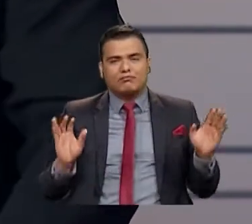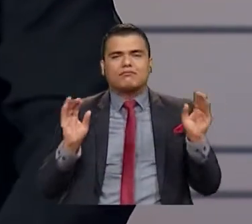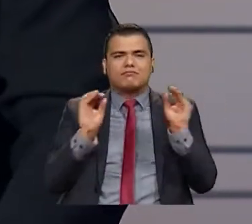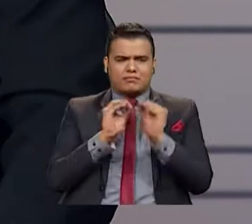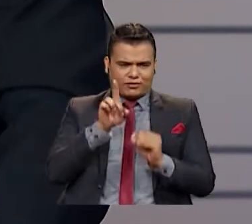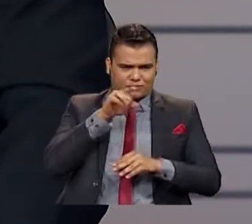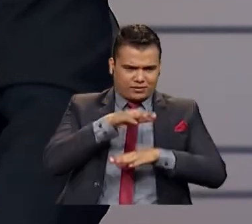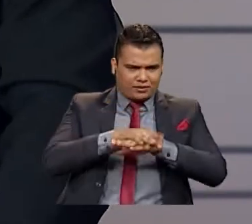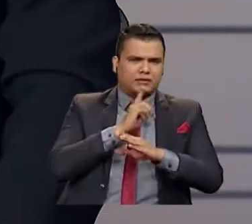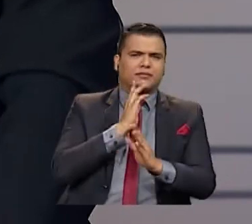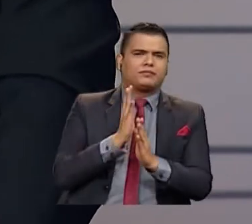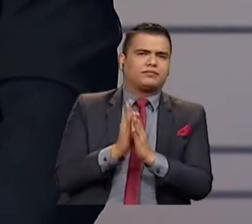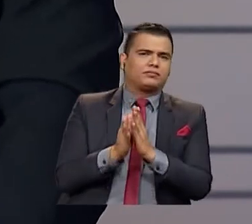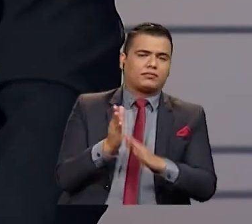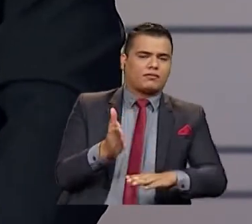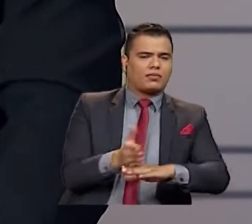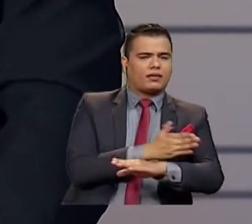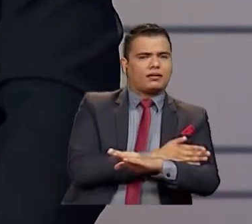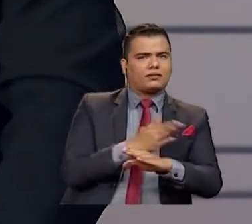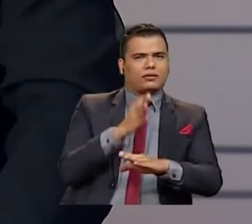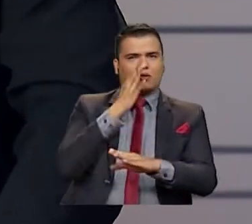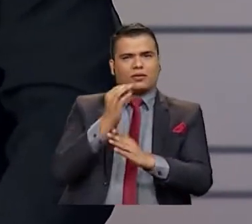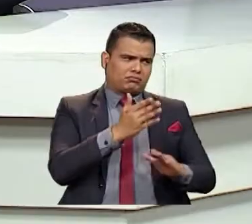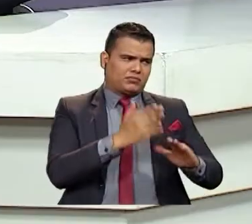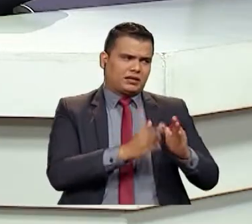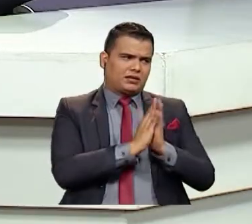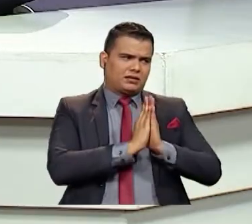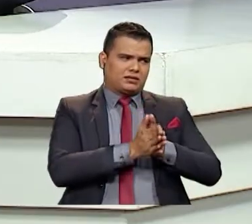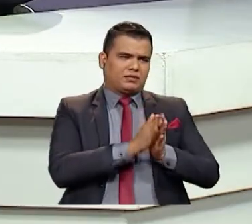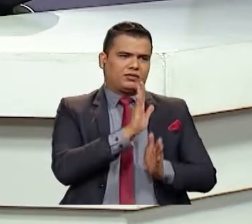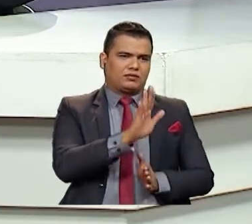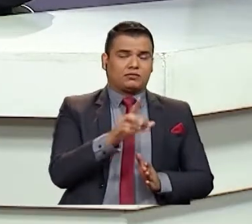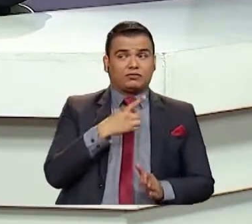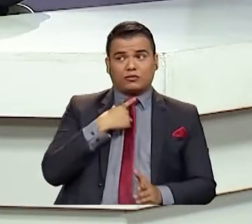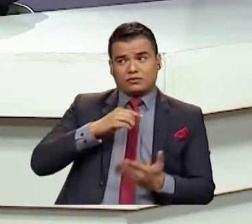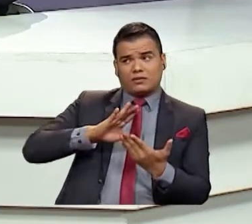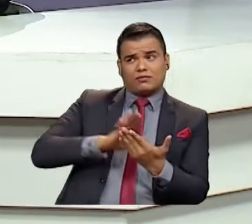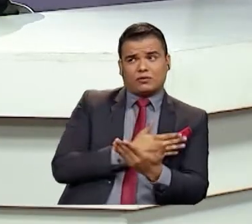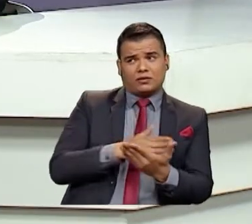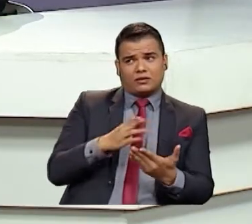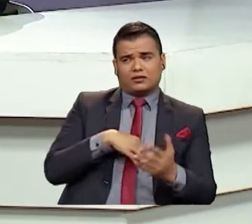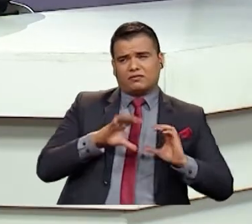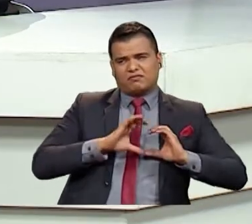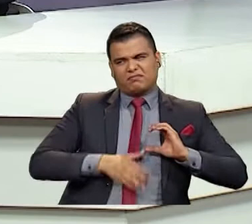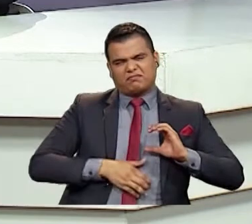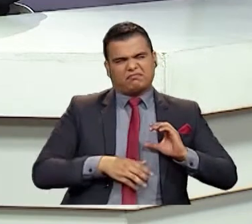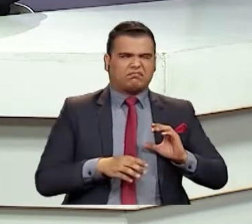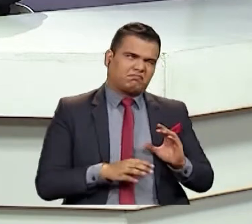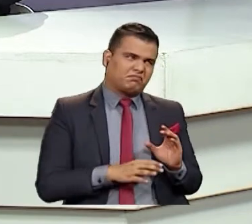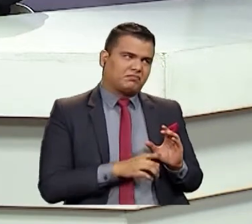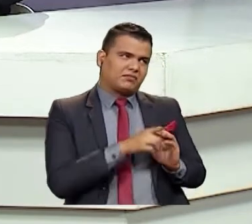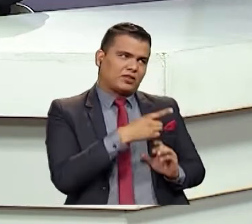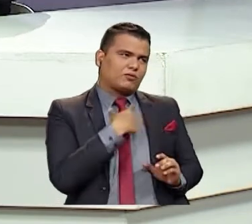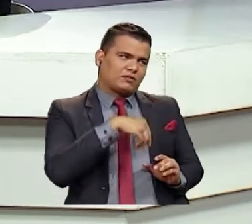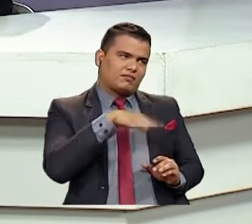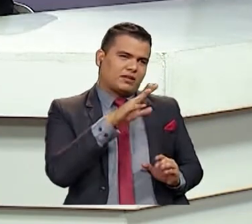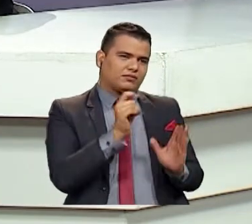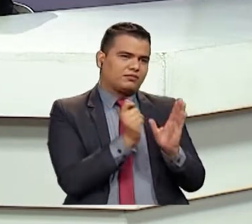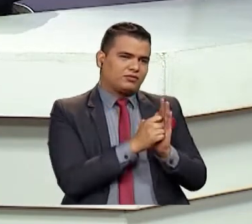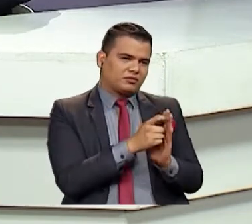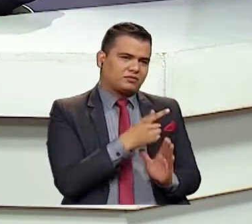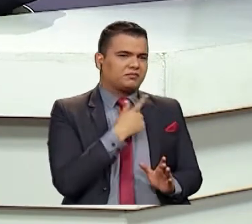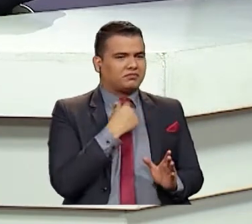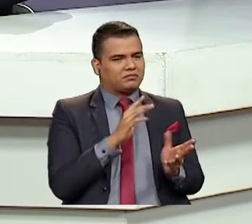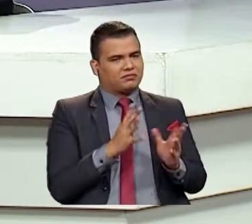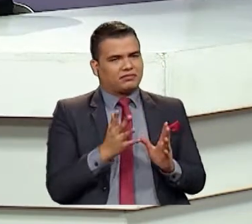1 de la tarde tendremos la previa con Winston Viracachá. Bueno, ¿le gusta la música del despecho? No tanto como a usted, pero me agrada algo.